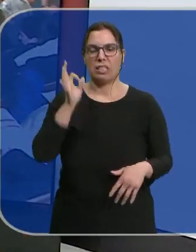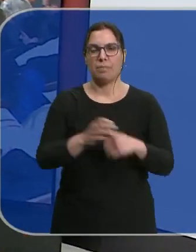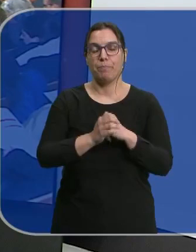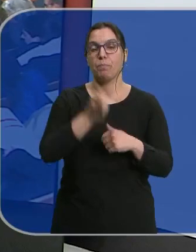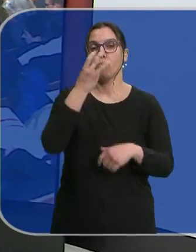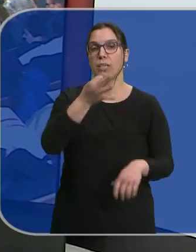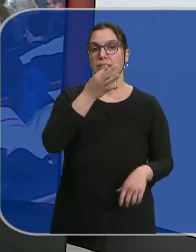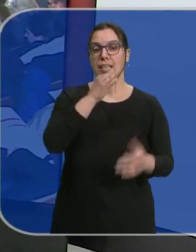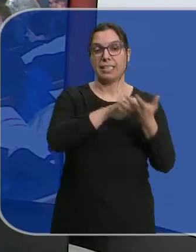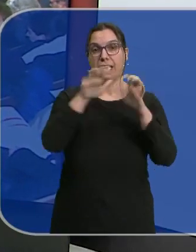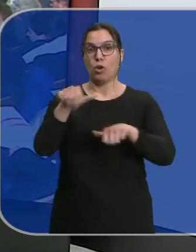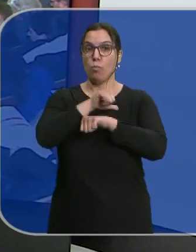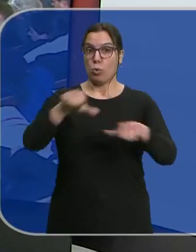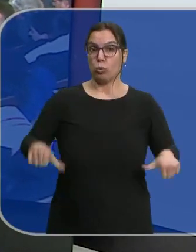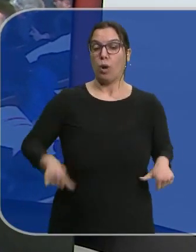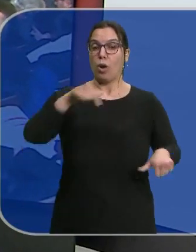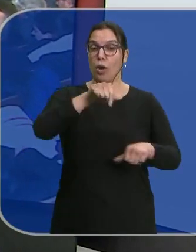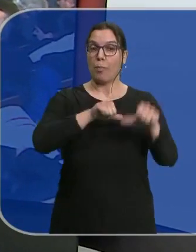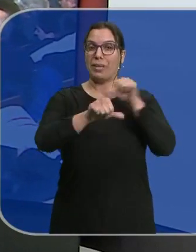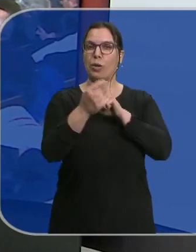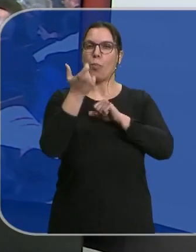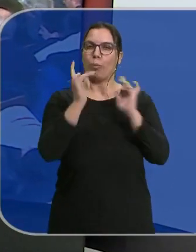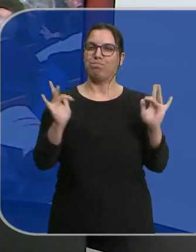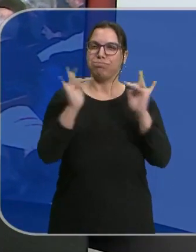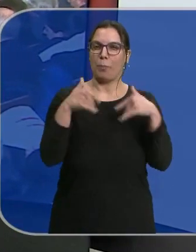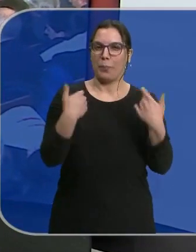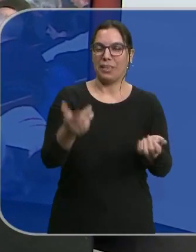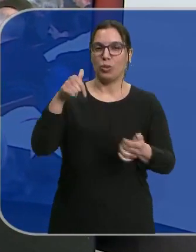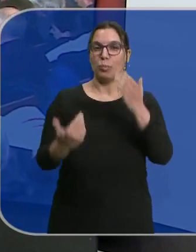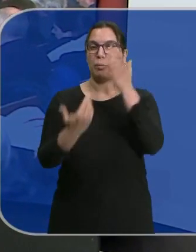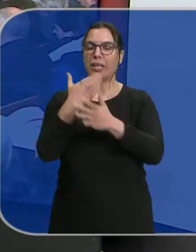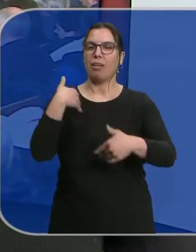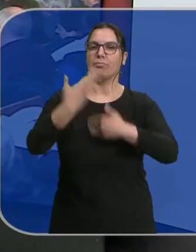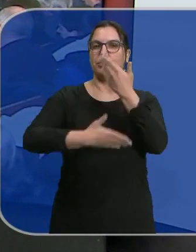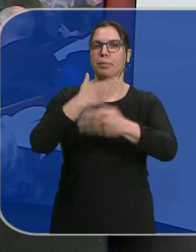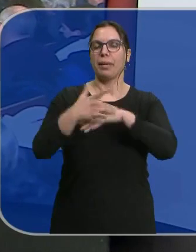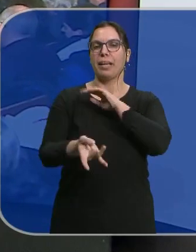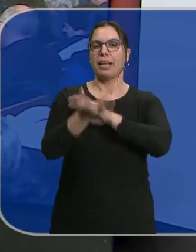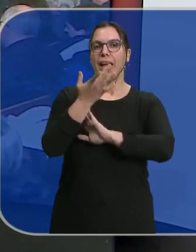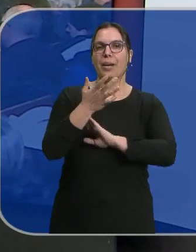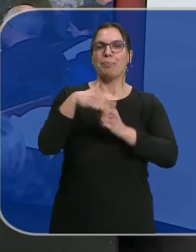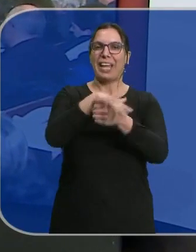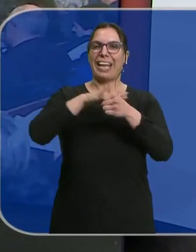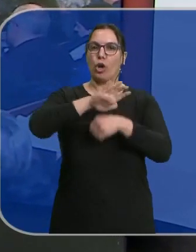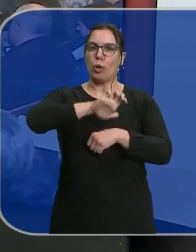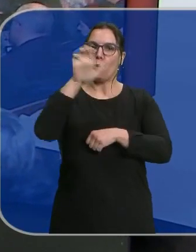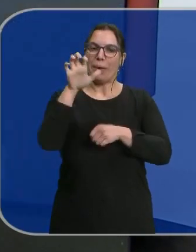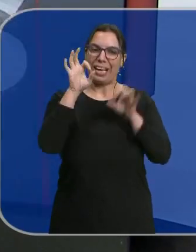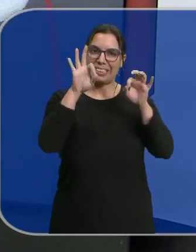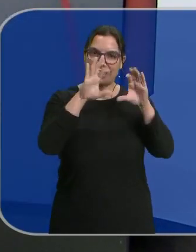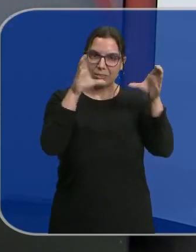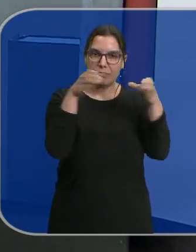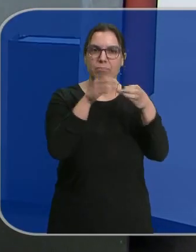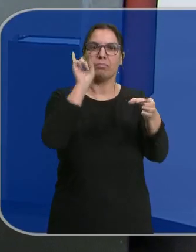Buenas tardes. Castilla y León y Portugal están desde hoy un poco más cerca. Esta mañana se ha avanzado en la creación de una eurorregión en la que está